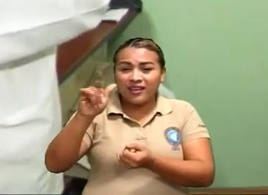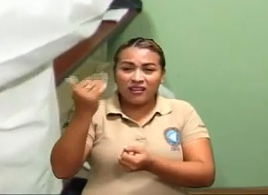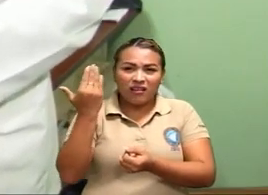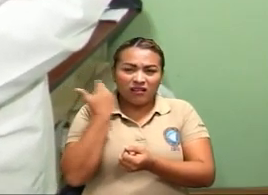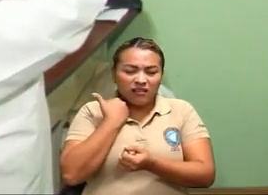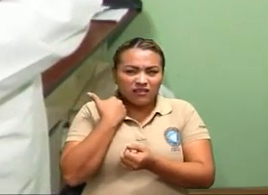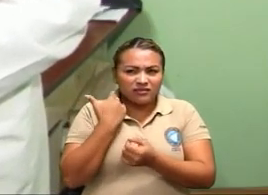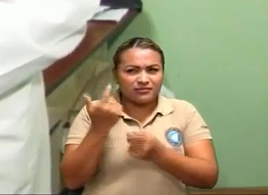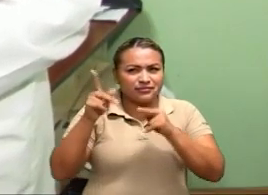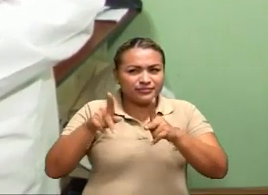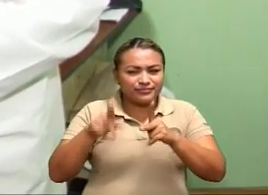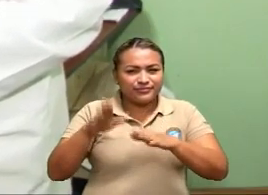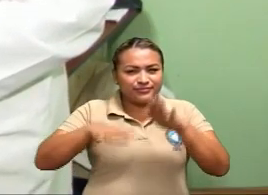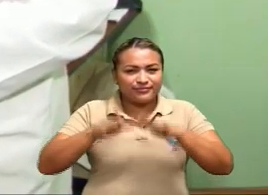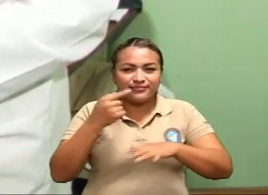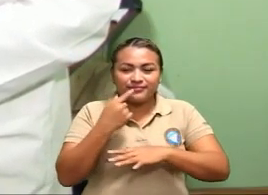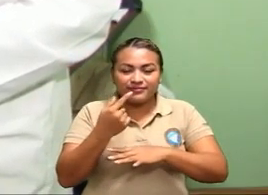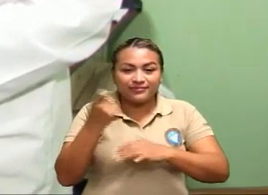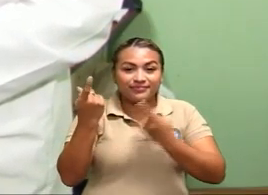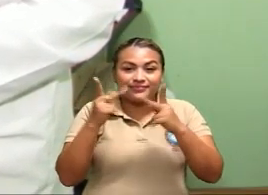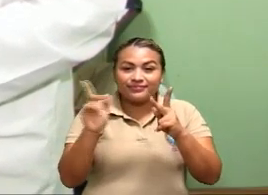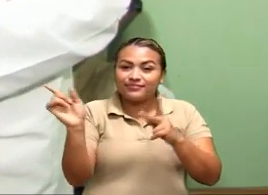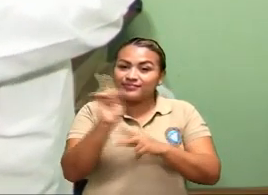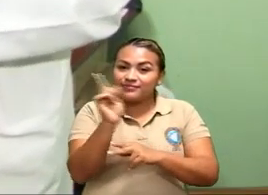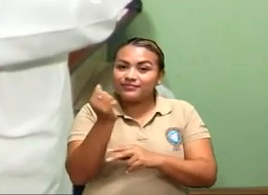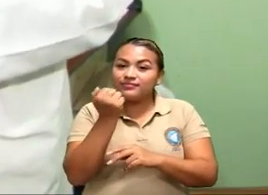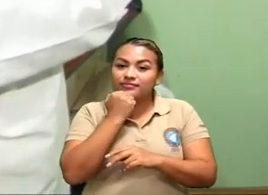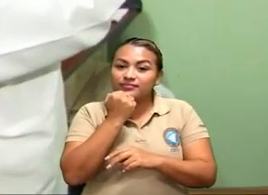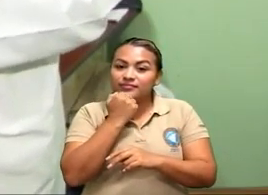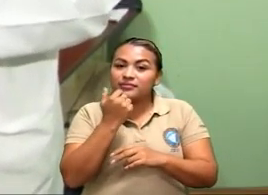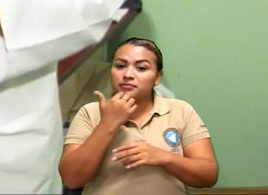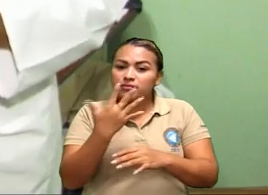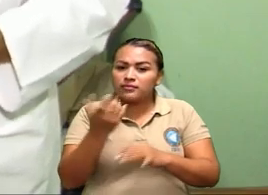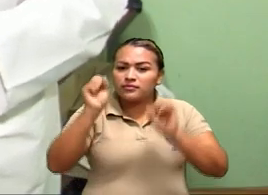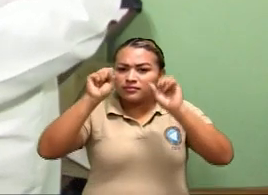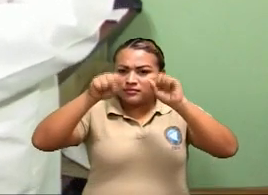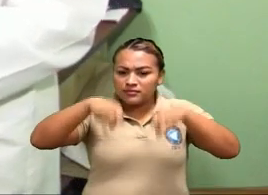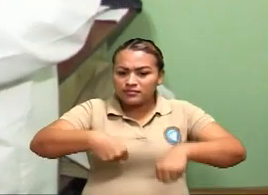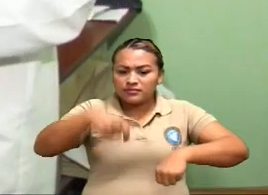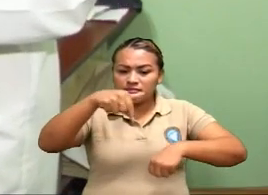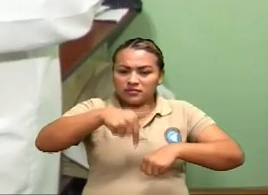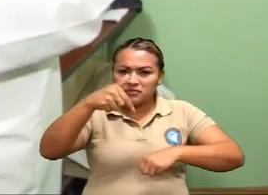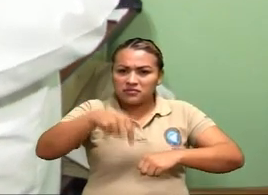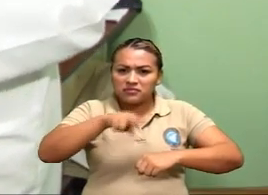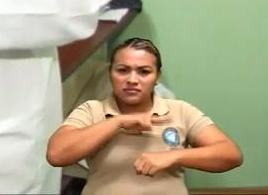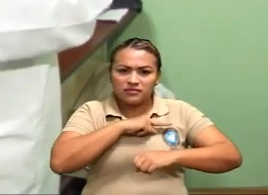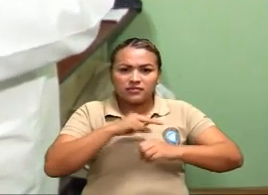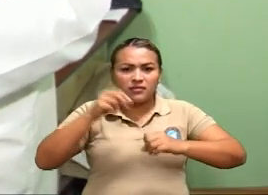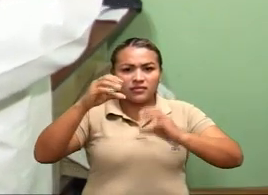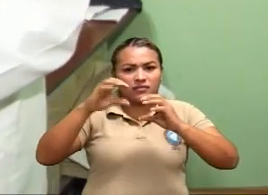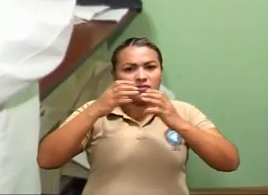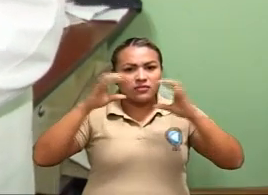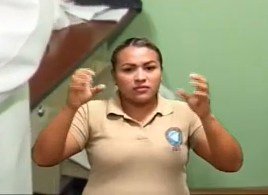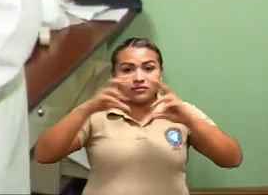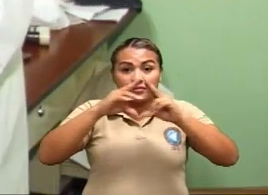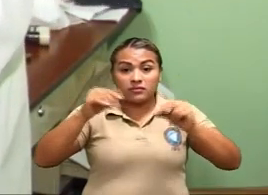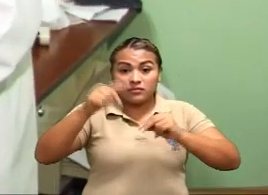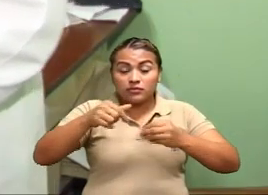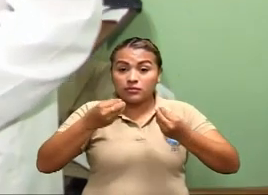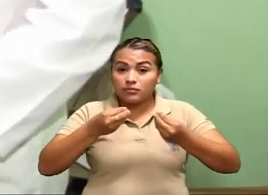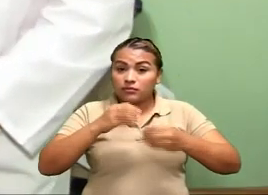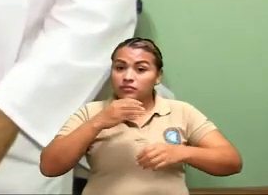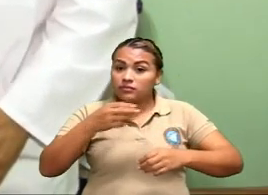que tenemos en nuestro país, con lo que producimos en nuestro país, podemos hacer una dieta y comer bien balanceado.